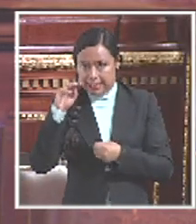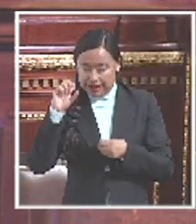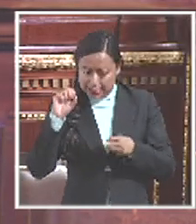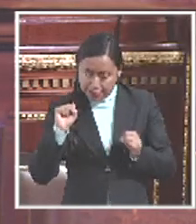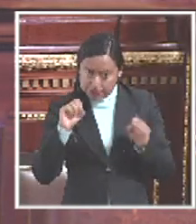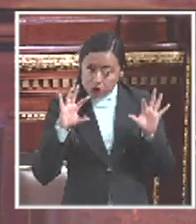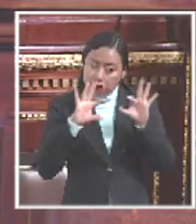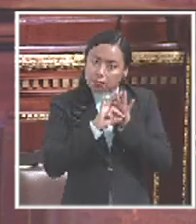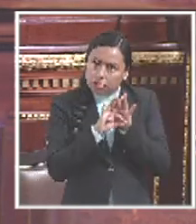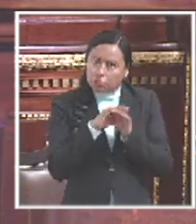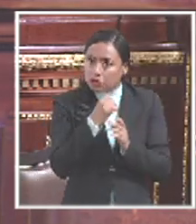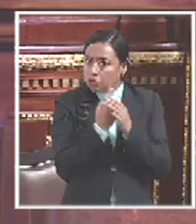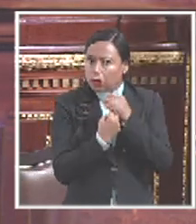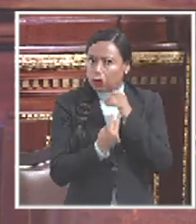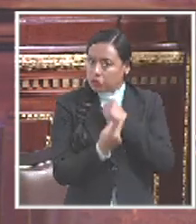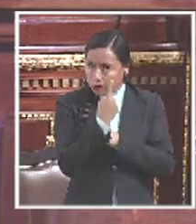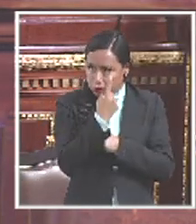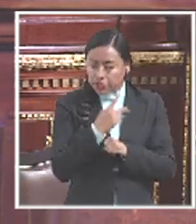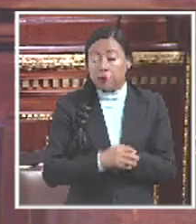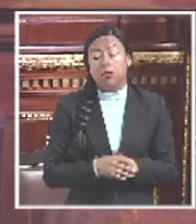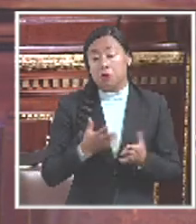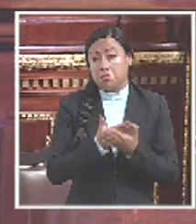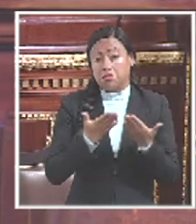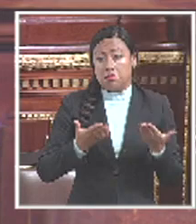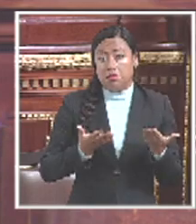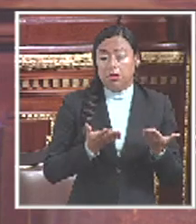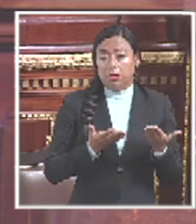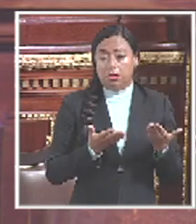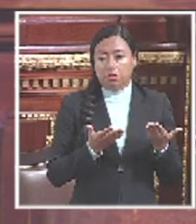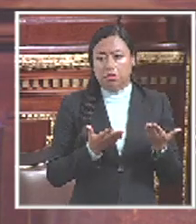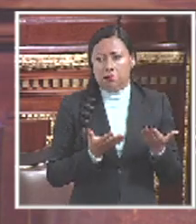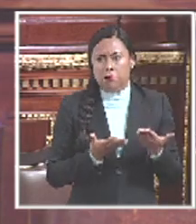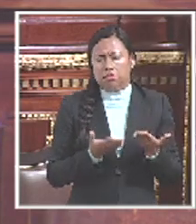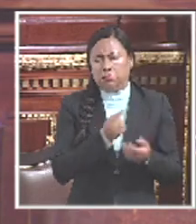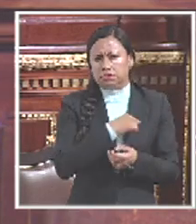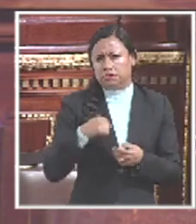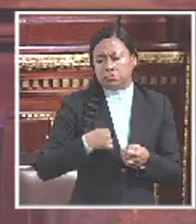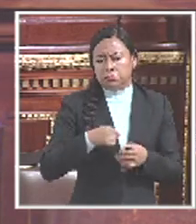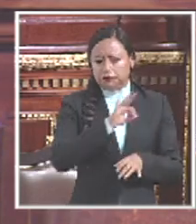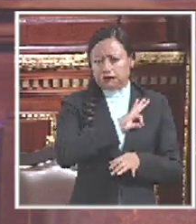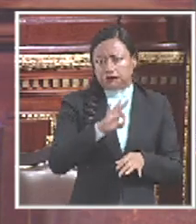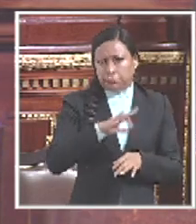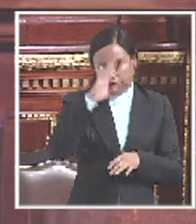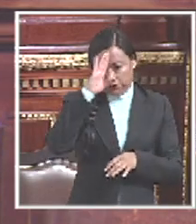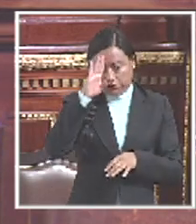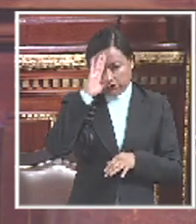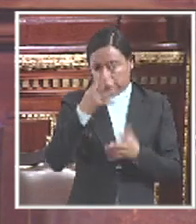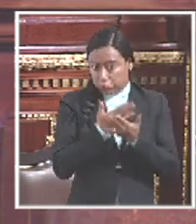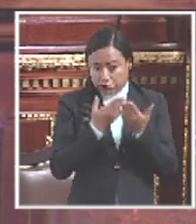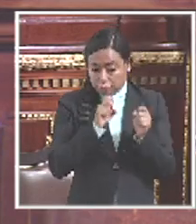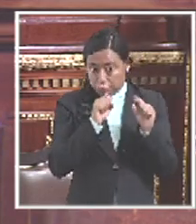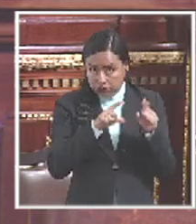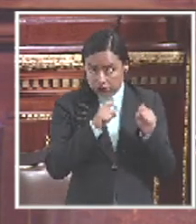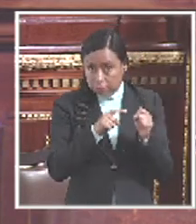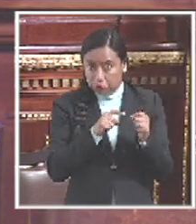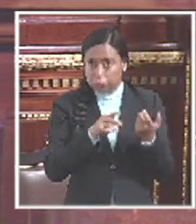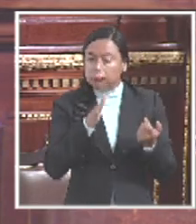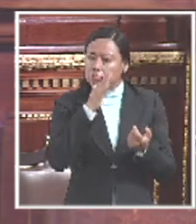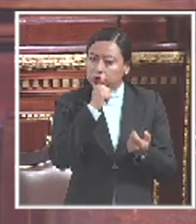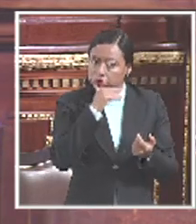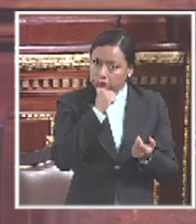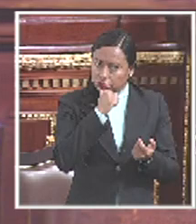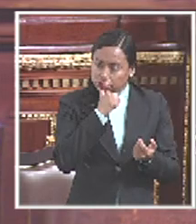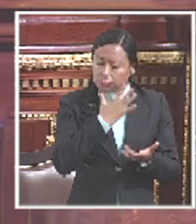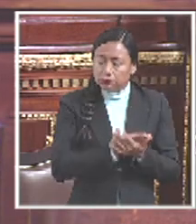la imposibilidad jurídica de hacer esa fusión. Qué bueno que ya no insistieron en ese galimatías. Ahora